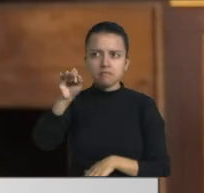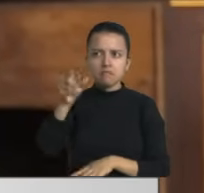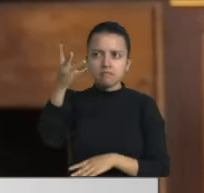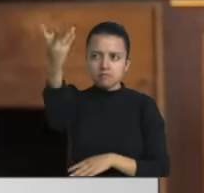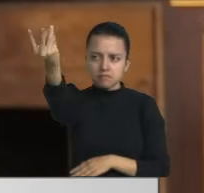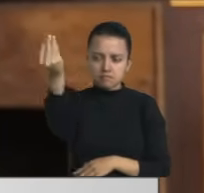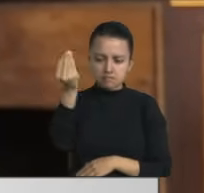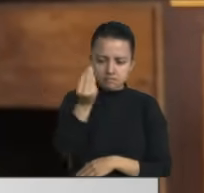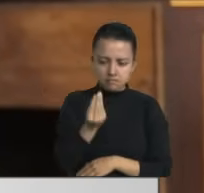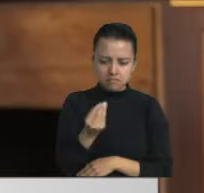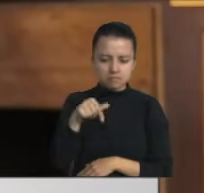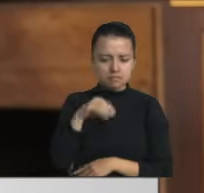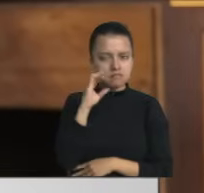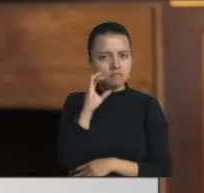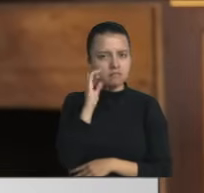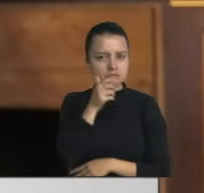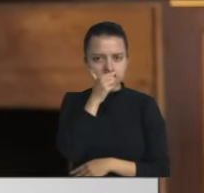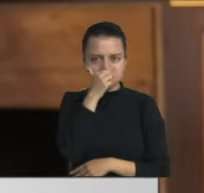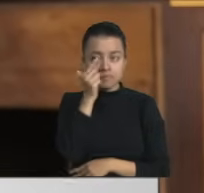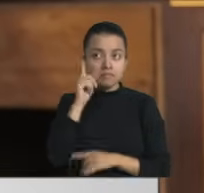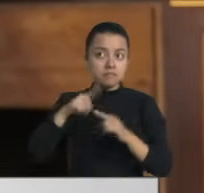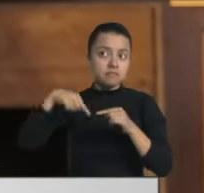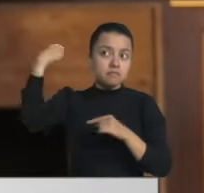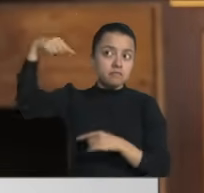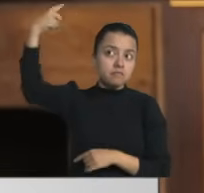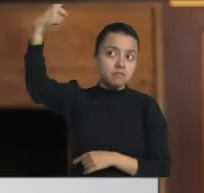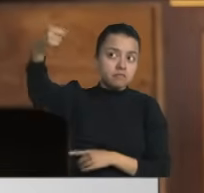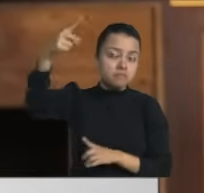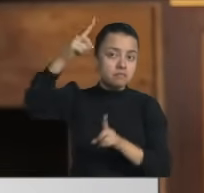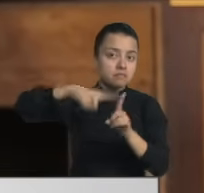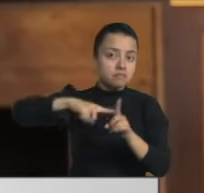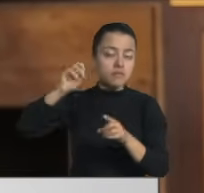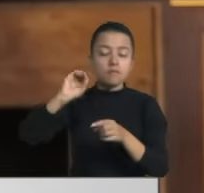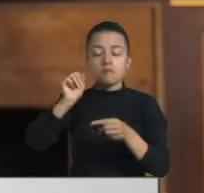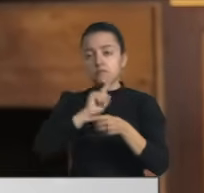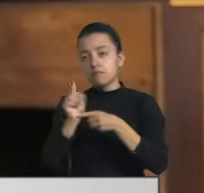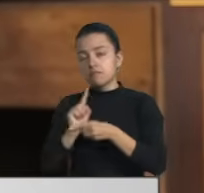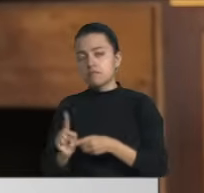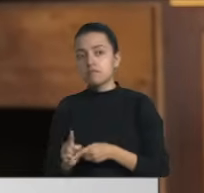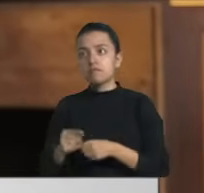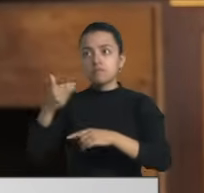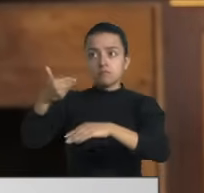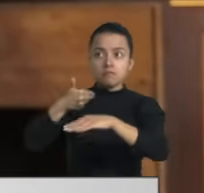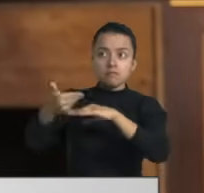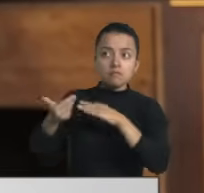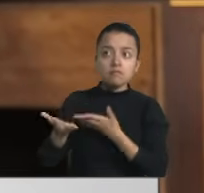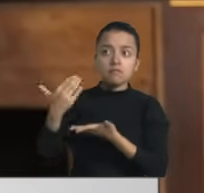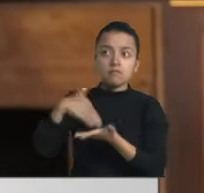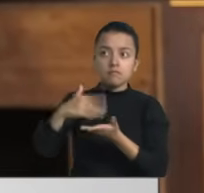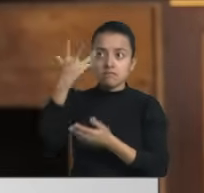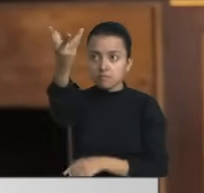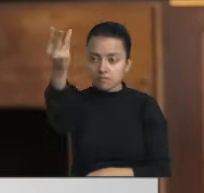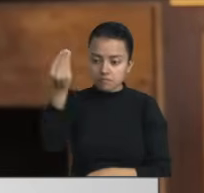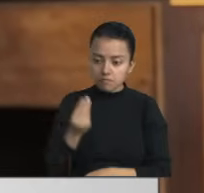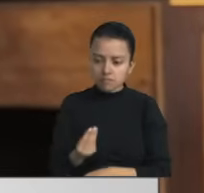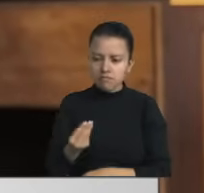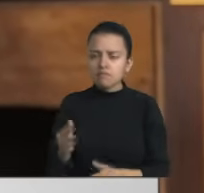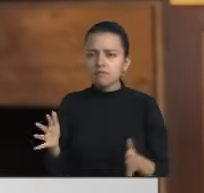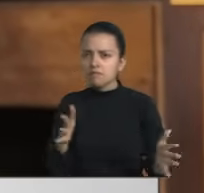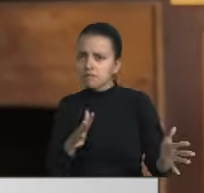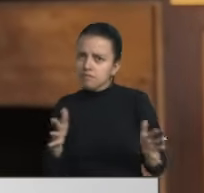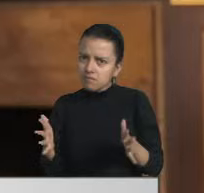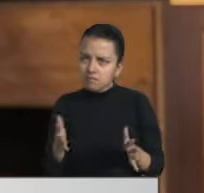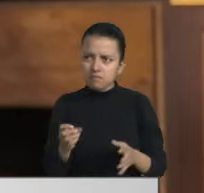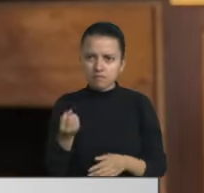compatriotas. Es posible que en los próximos meses o semanas haya nuevas solicitudes, pero siempre hablando de unos números más o